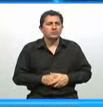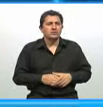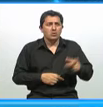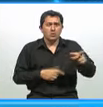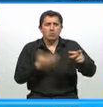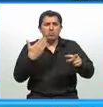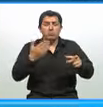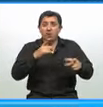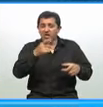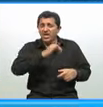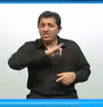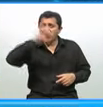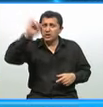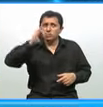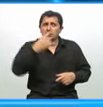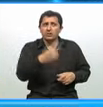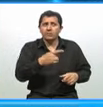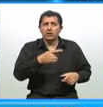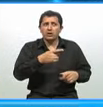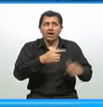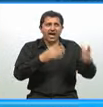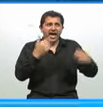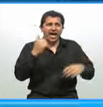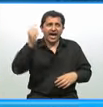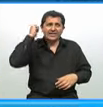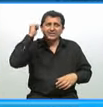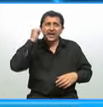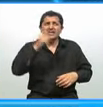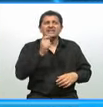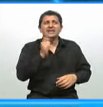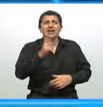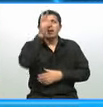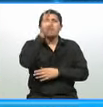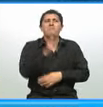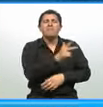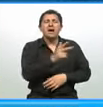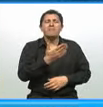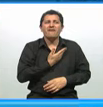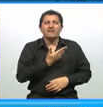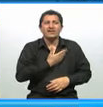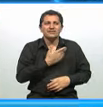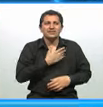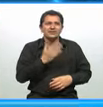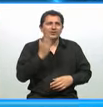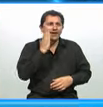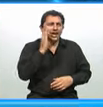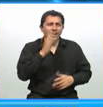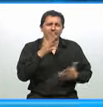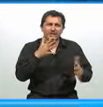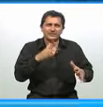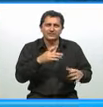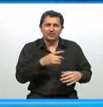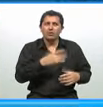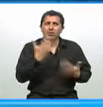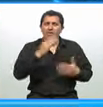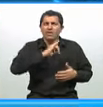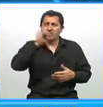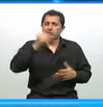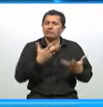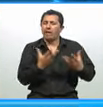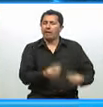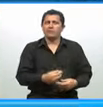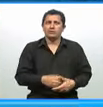por tener ventaja deportiva porque atrás tuyo está el Papa Francisco, o por lo menos alguien muy parecido a él. ¿Lo ves ahí atrás? Mira, fíjate.